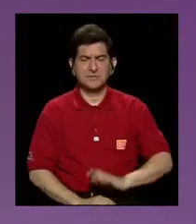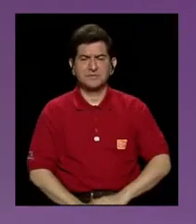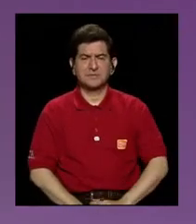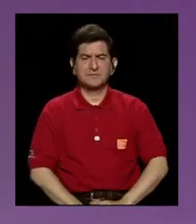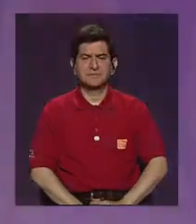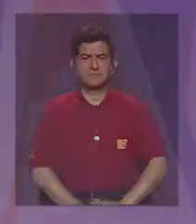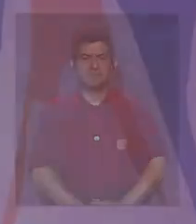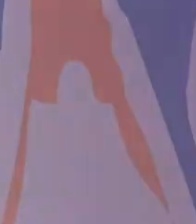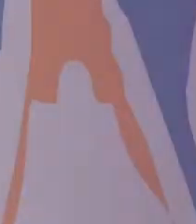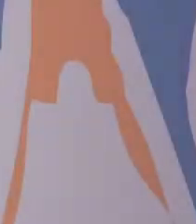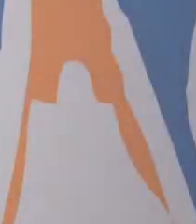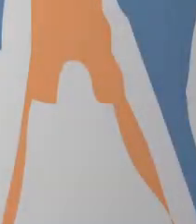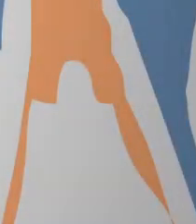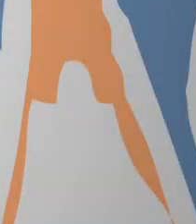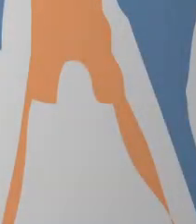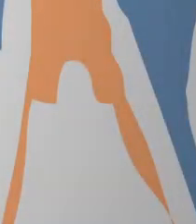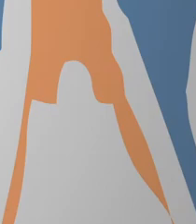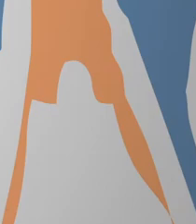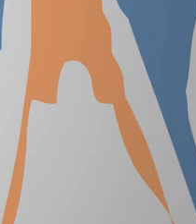Rica.